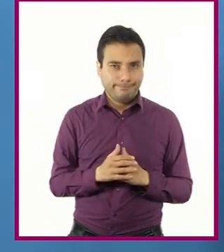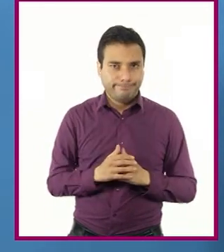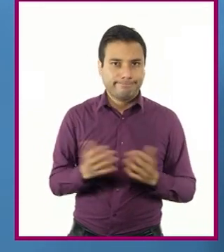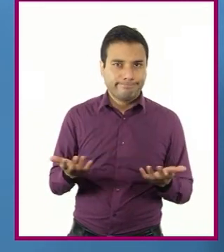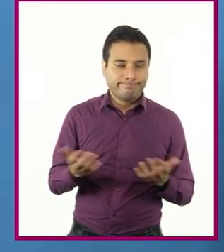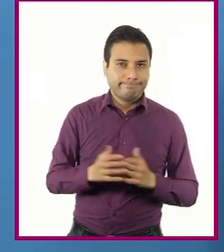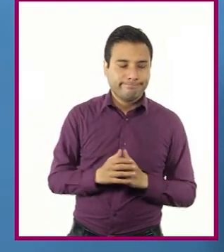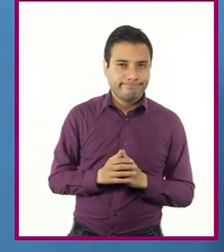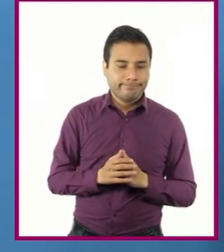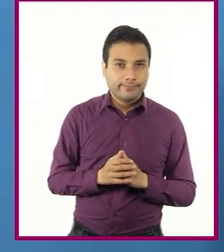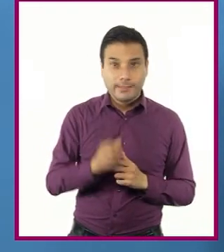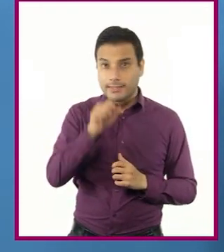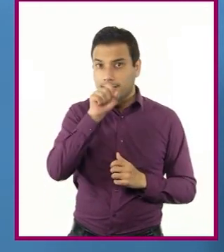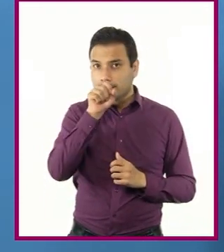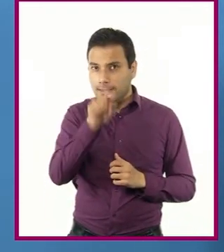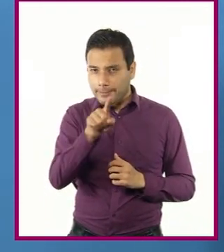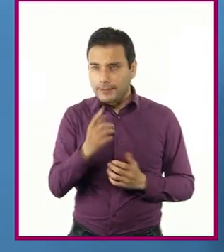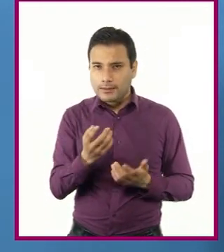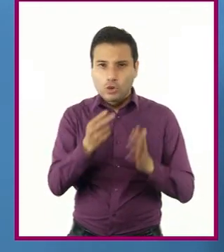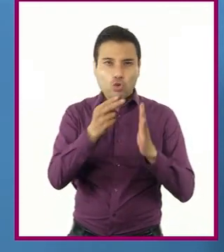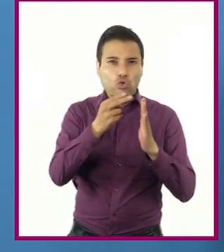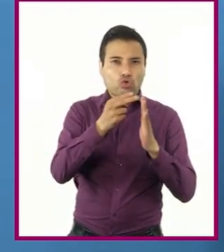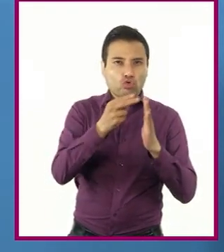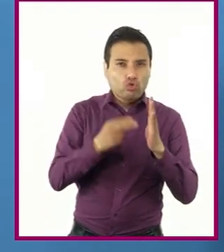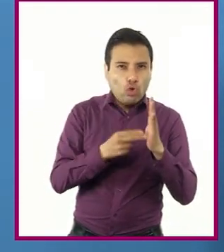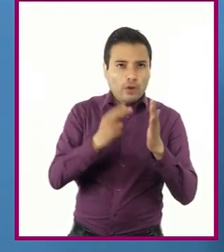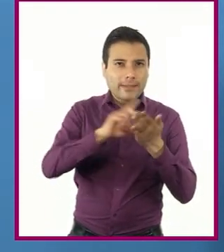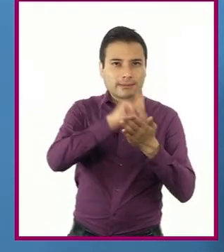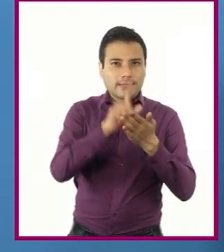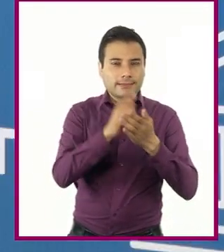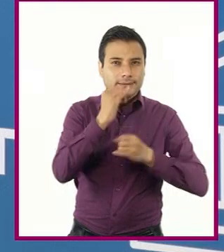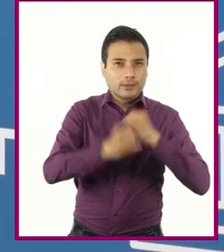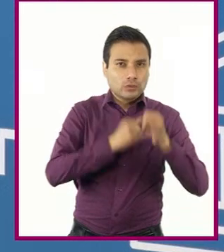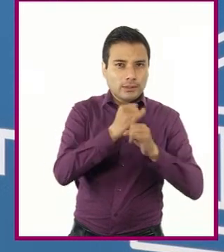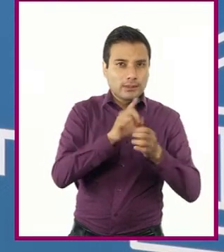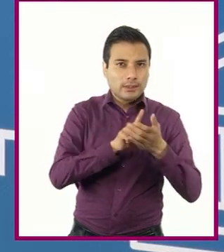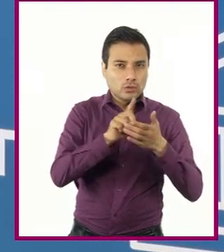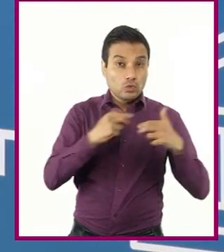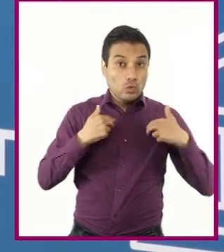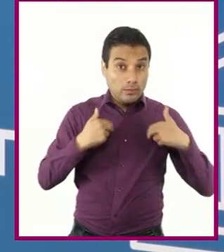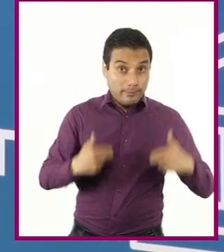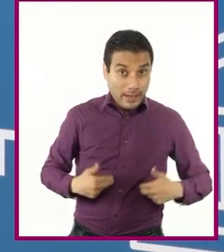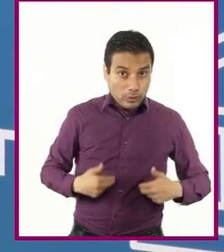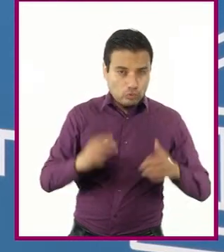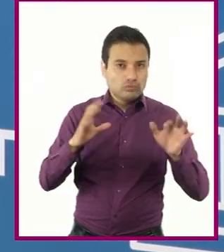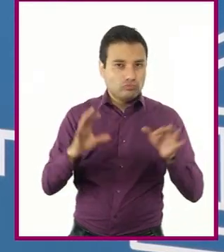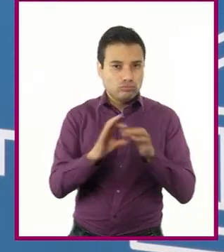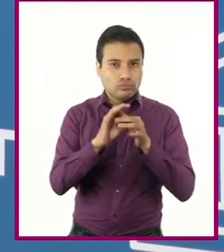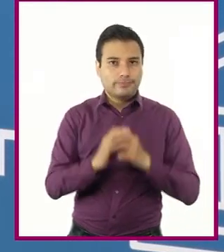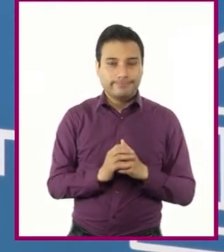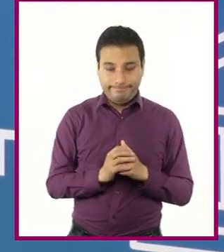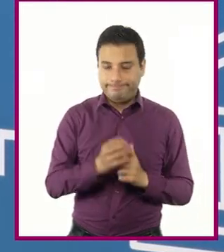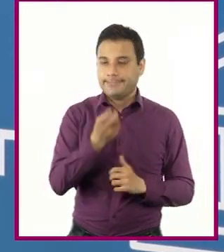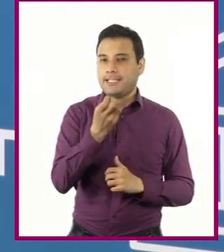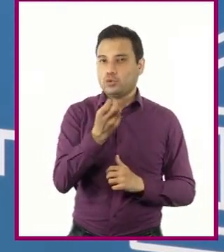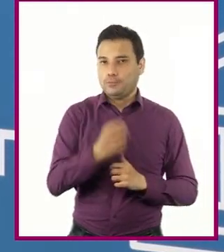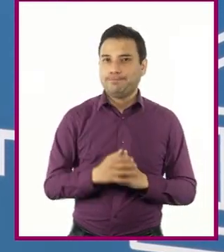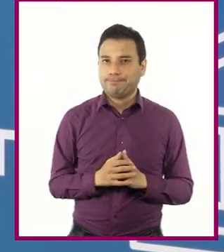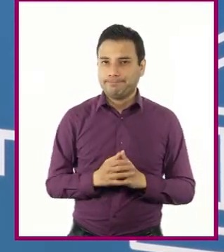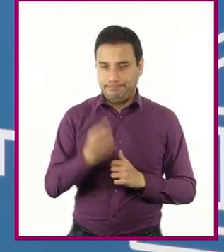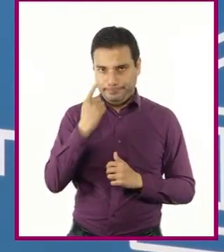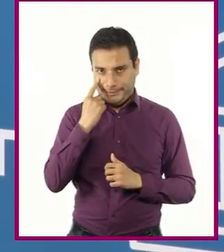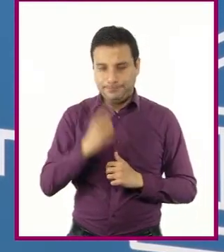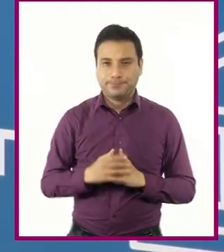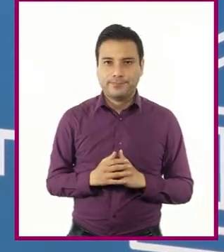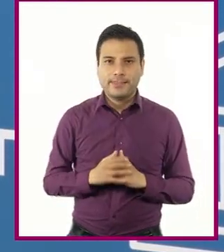ser compatibles con las normas y los principios internacionales de los derechos humanos? Correcto. El Estado de Derecho contempla